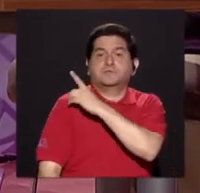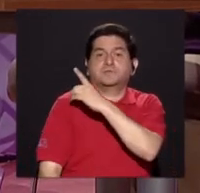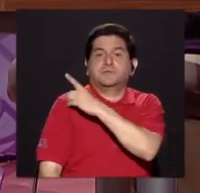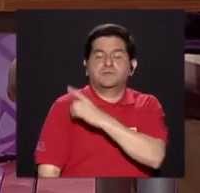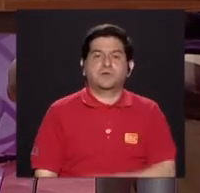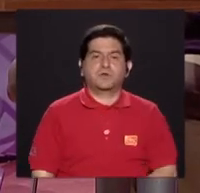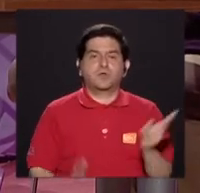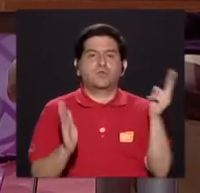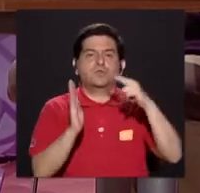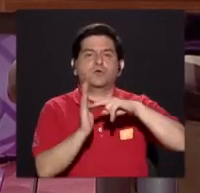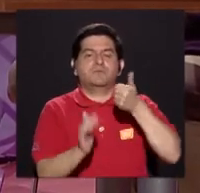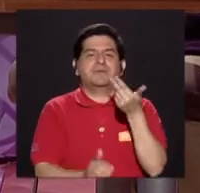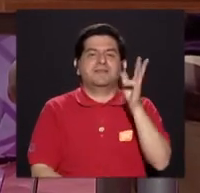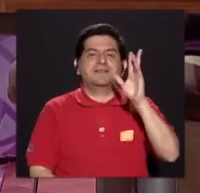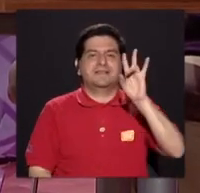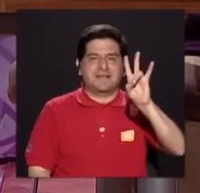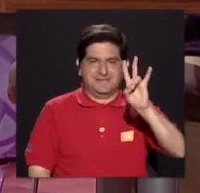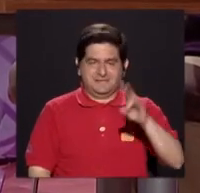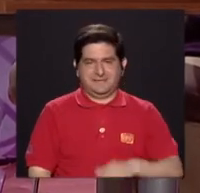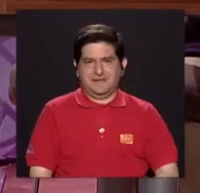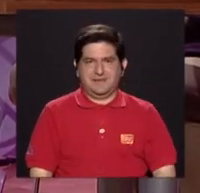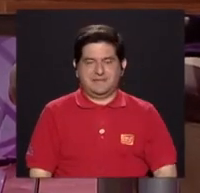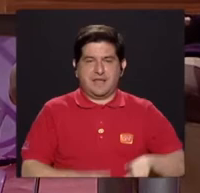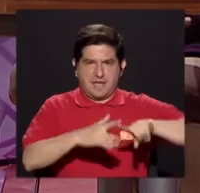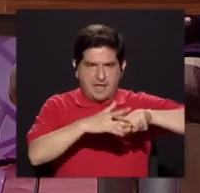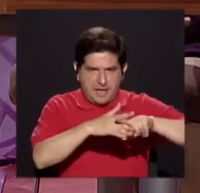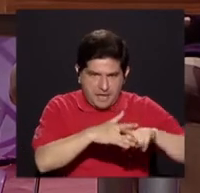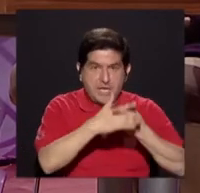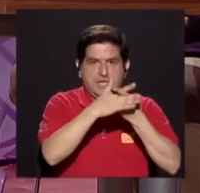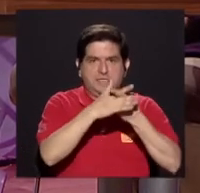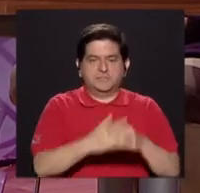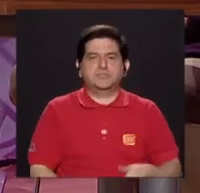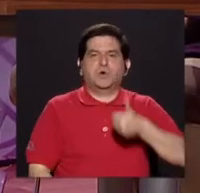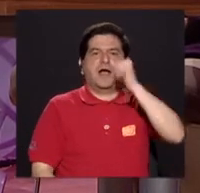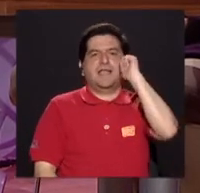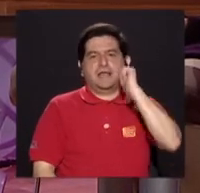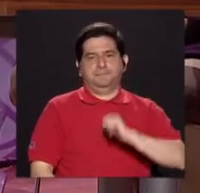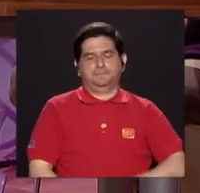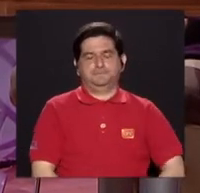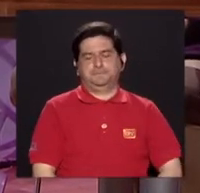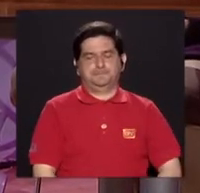del 2017 se empieza a gestar ayer.